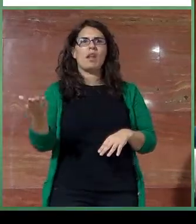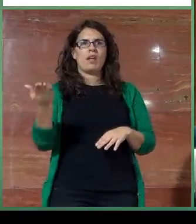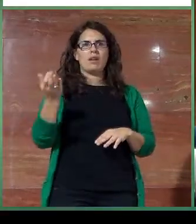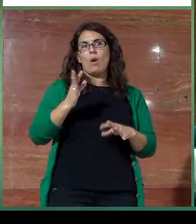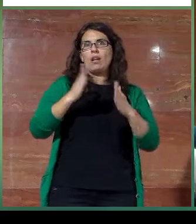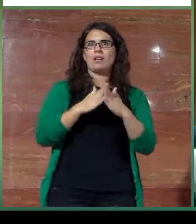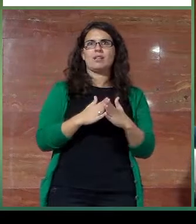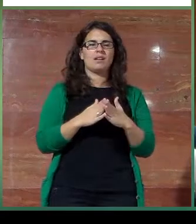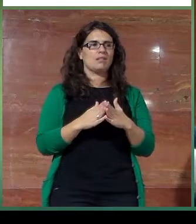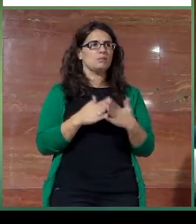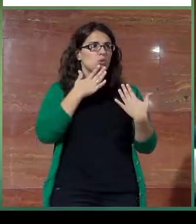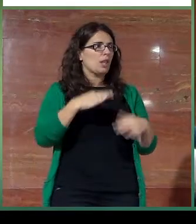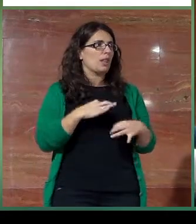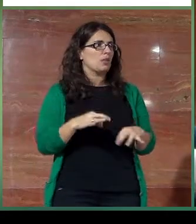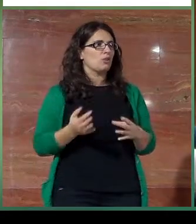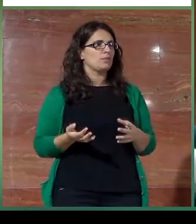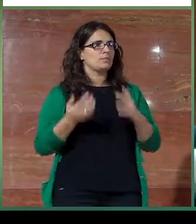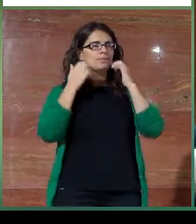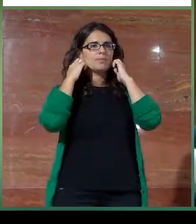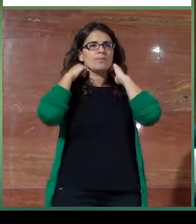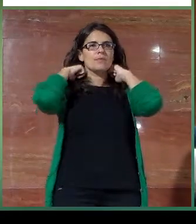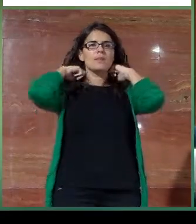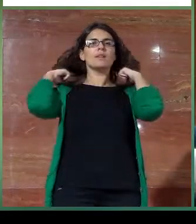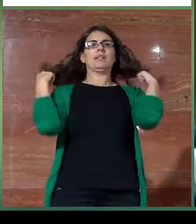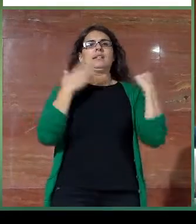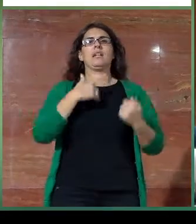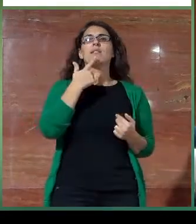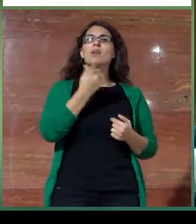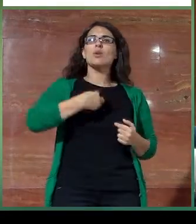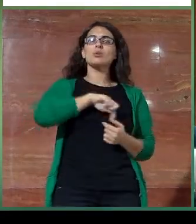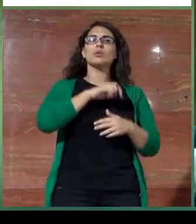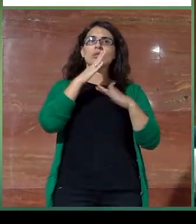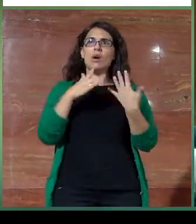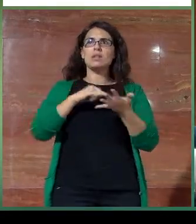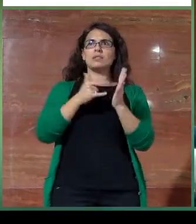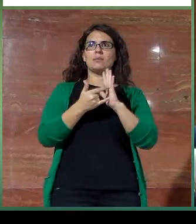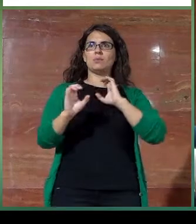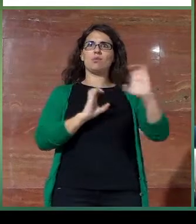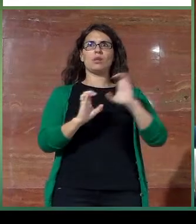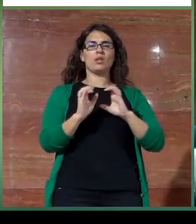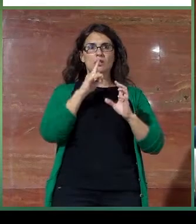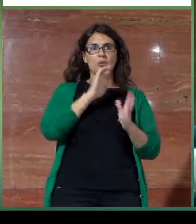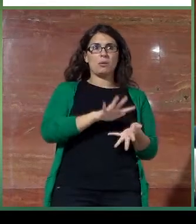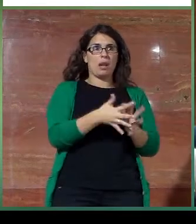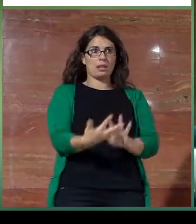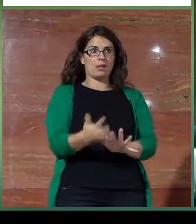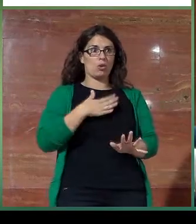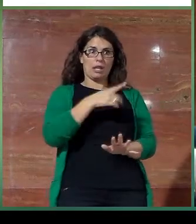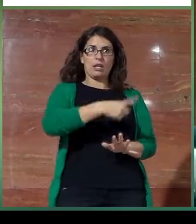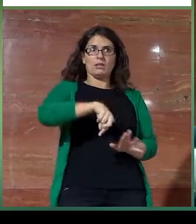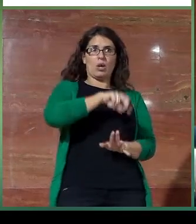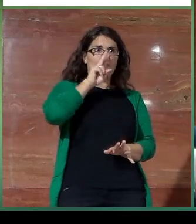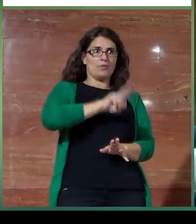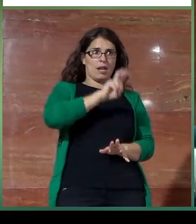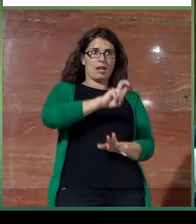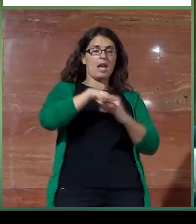tan sencillo como eso. Es decir, de alguna manera estamos implantando sistemas de comunicación que a ellos les son válidos, que a